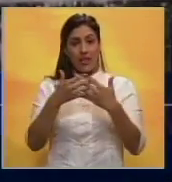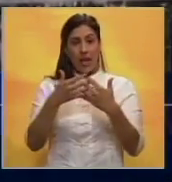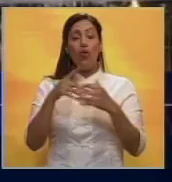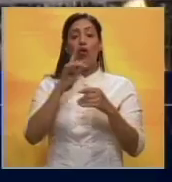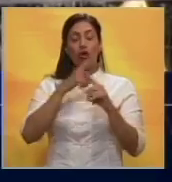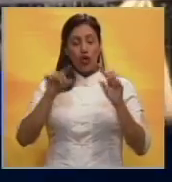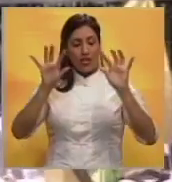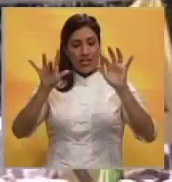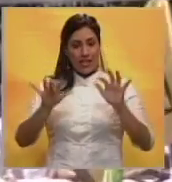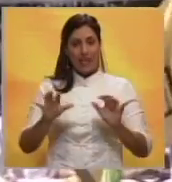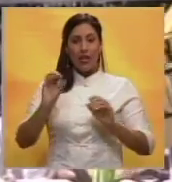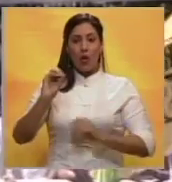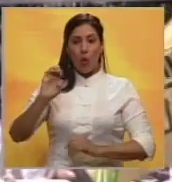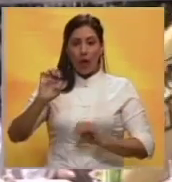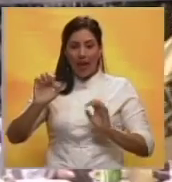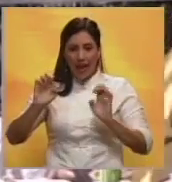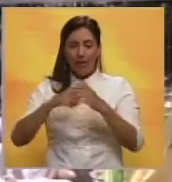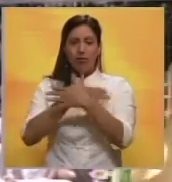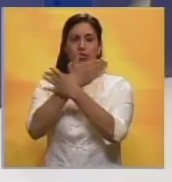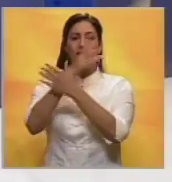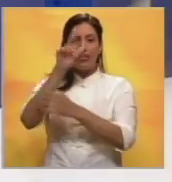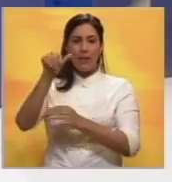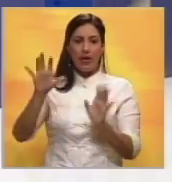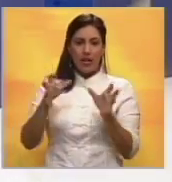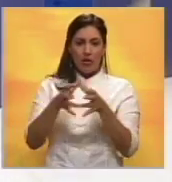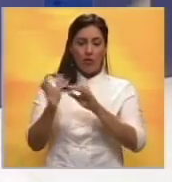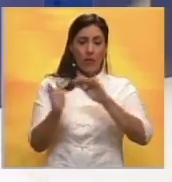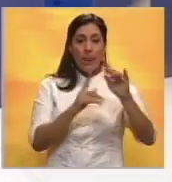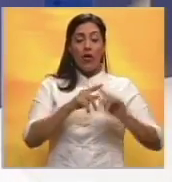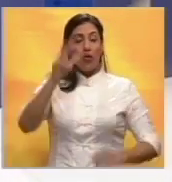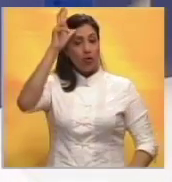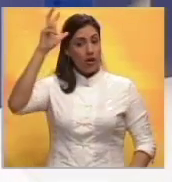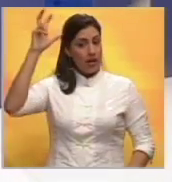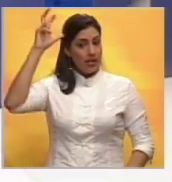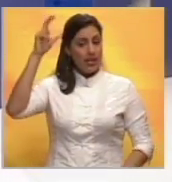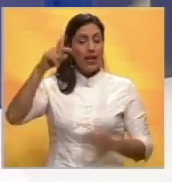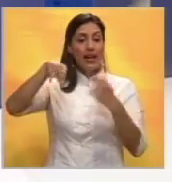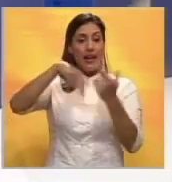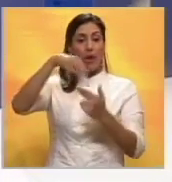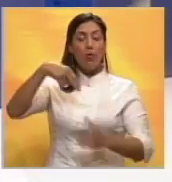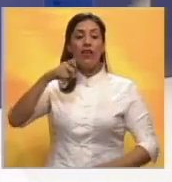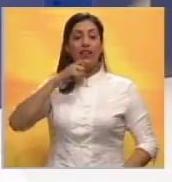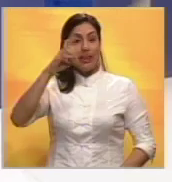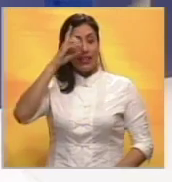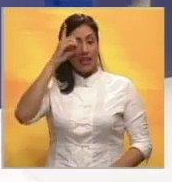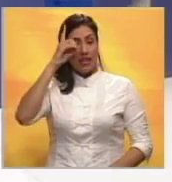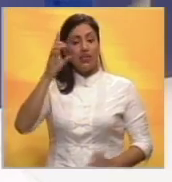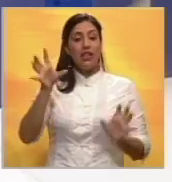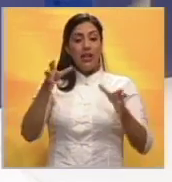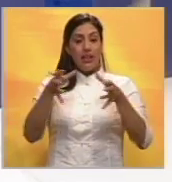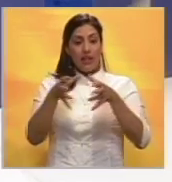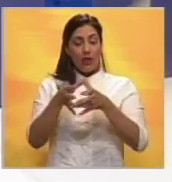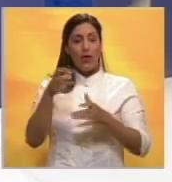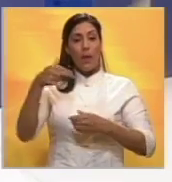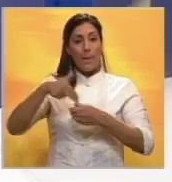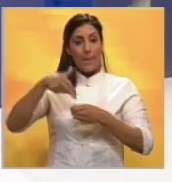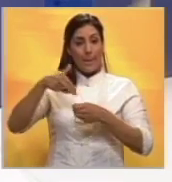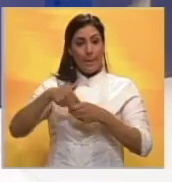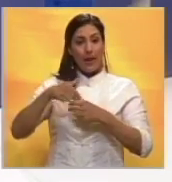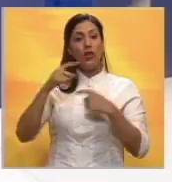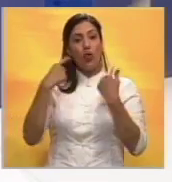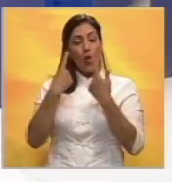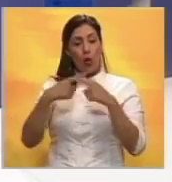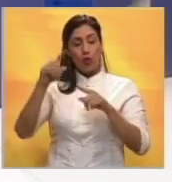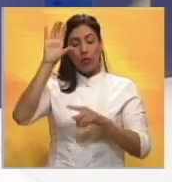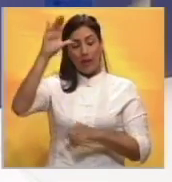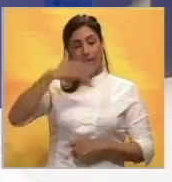el secretario de la oea Luis almagro y la canciller de la República delsi Rodríguez se reunió con autoridades petroleras de Arabia